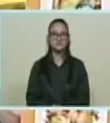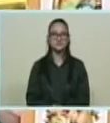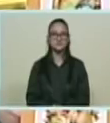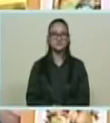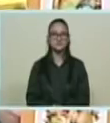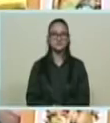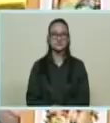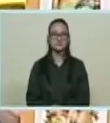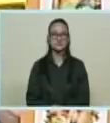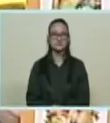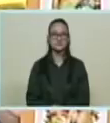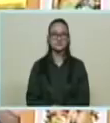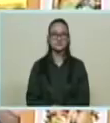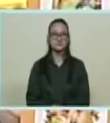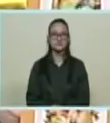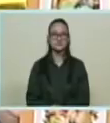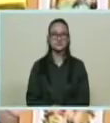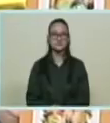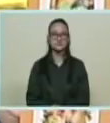Así es.